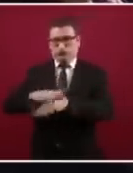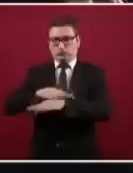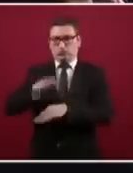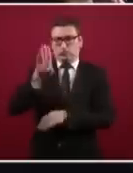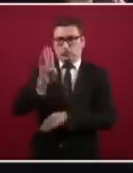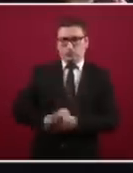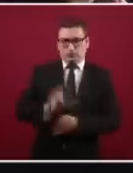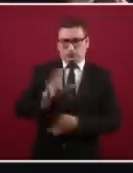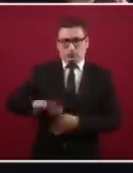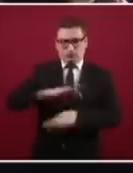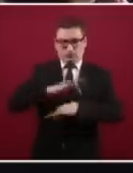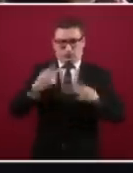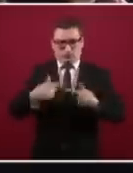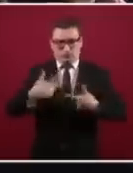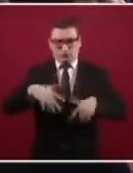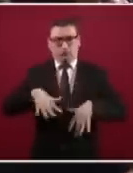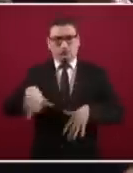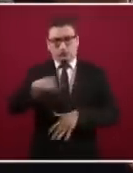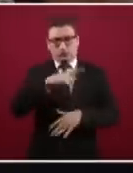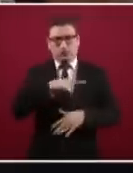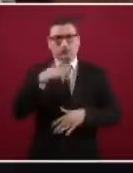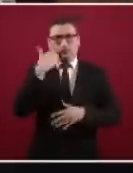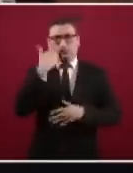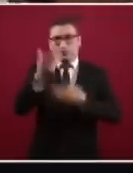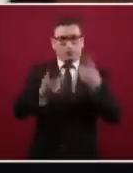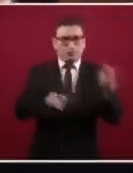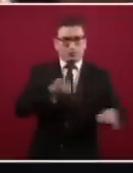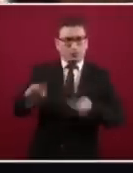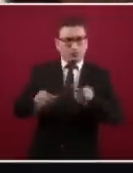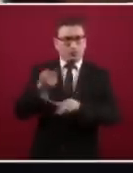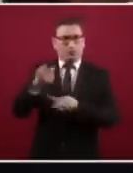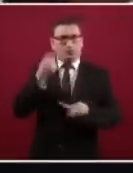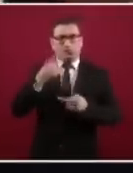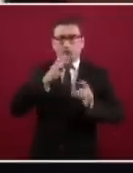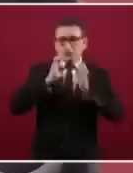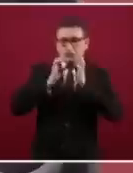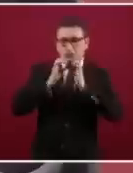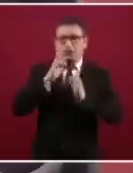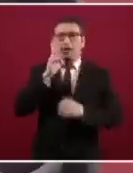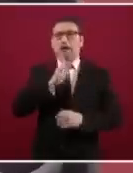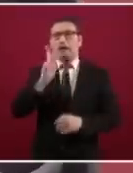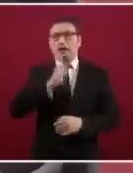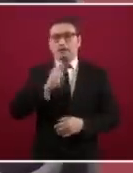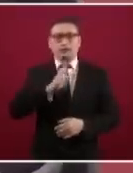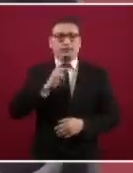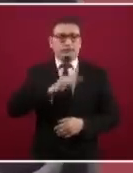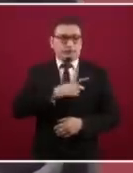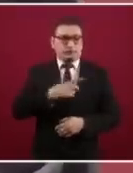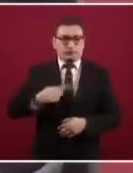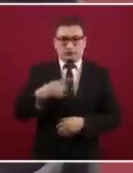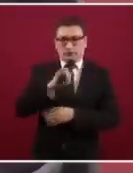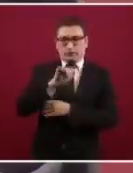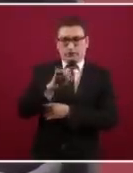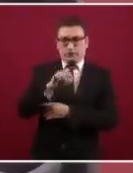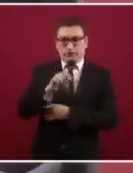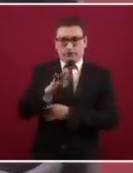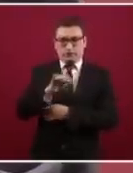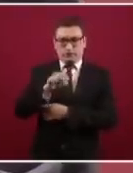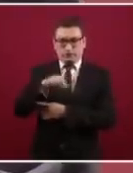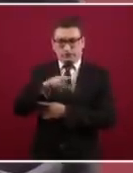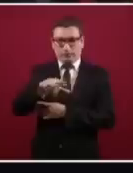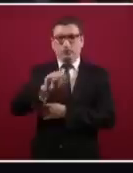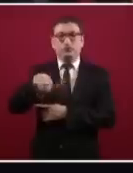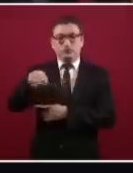Baja California a salir a una consulta ciudadana para definir si se debe quedar Jaime Bonilla como gobernador